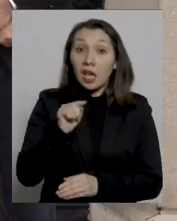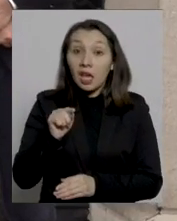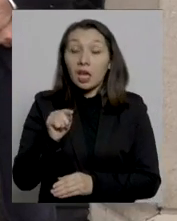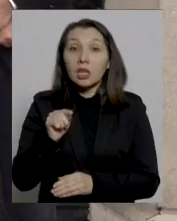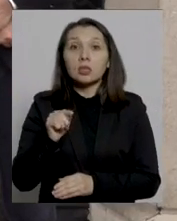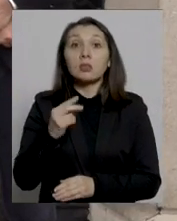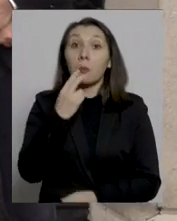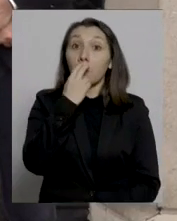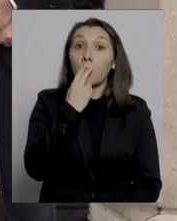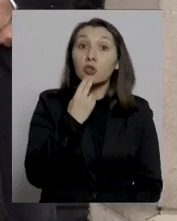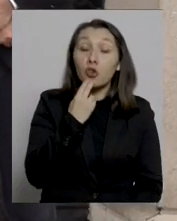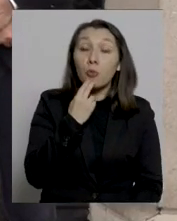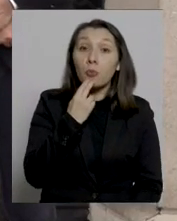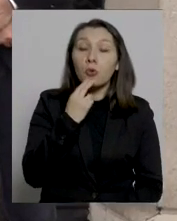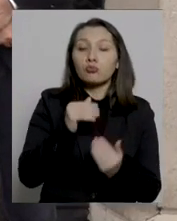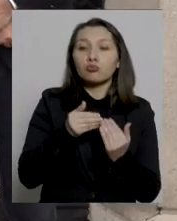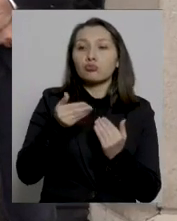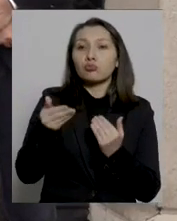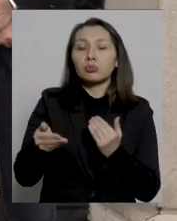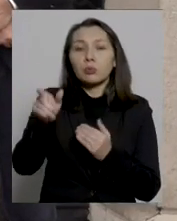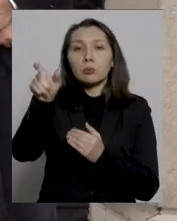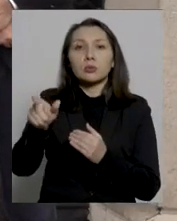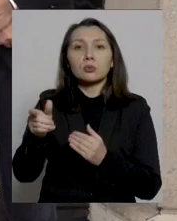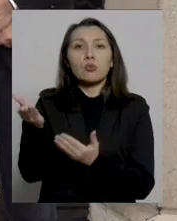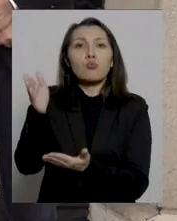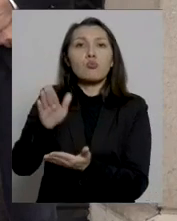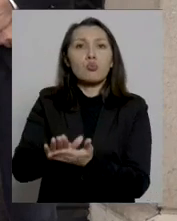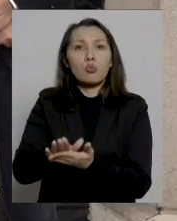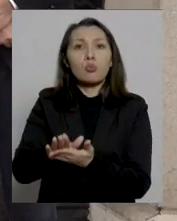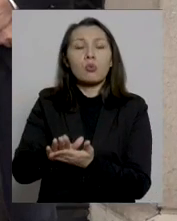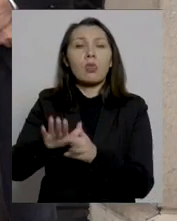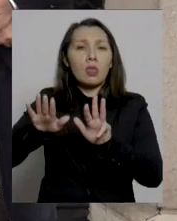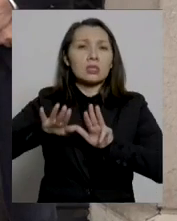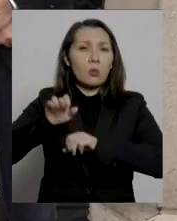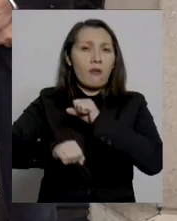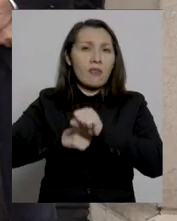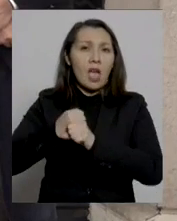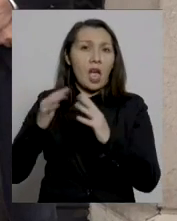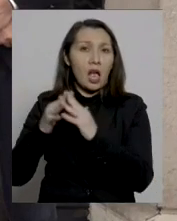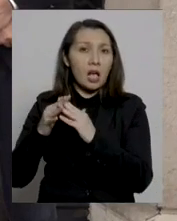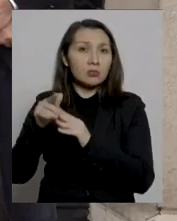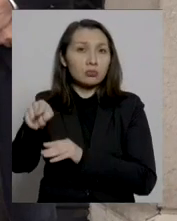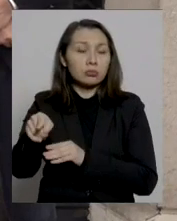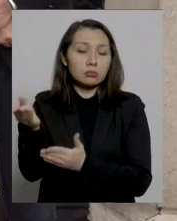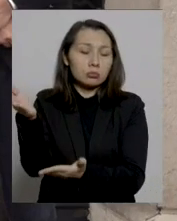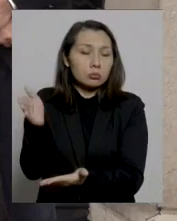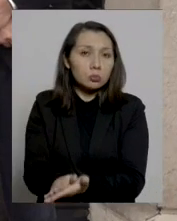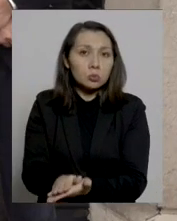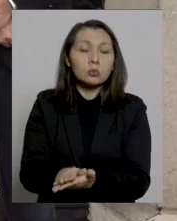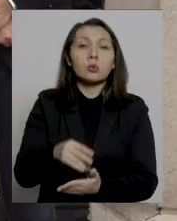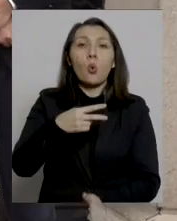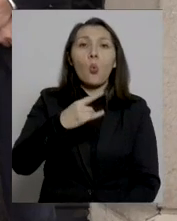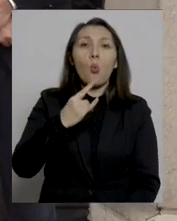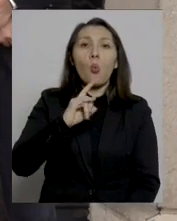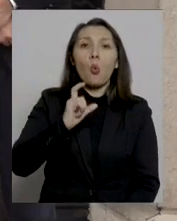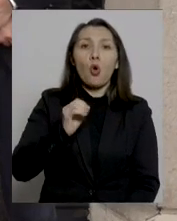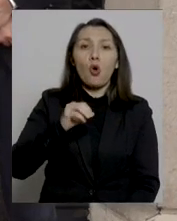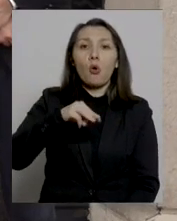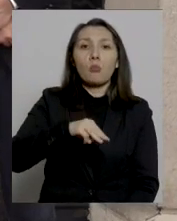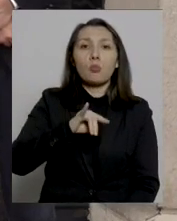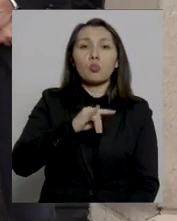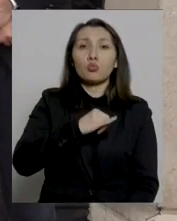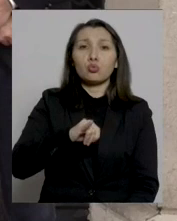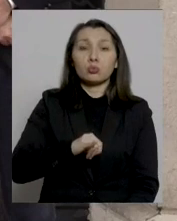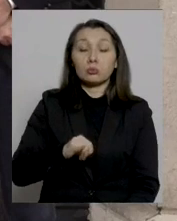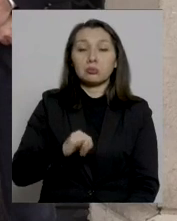en Puerto Montt le costó la vida a un joven conscripto de 19 años de edad, Hugo Muñoz, que